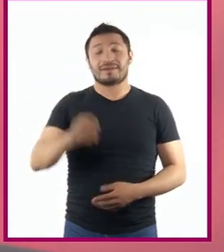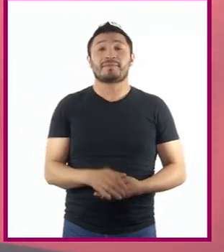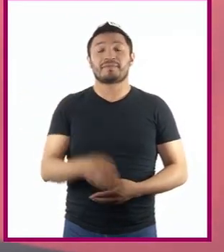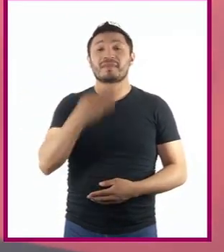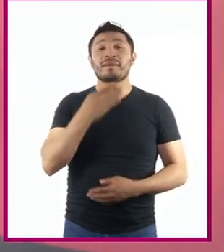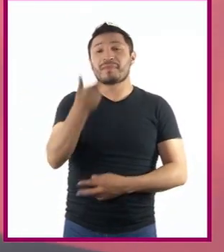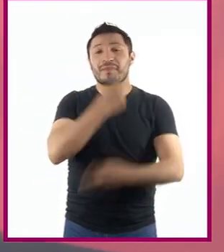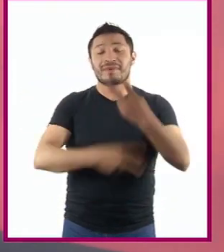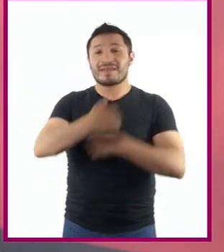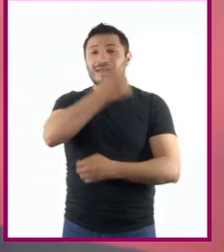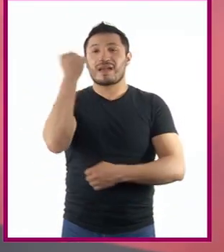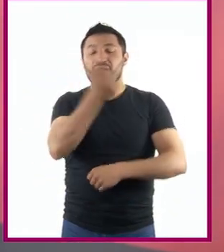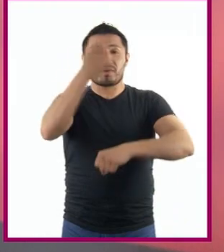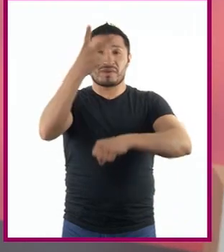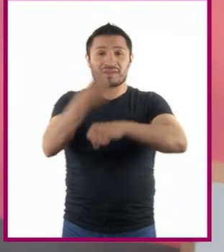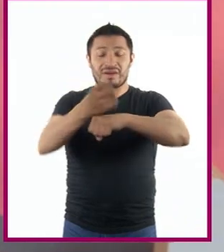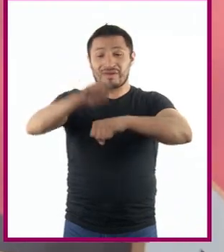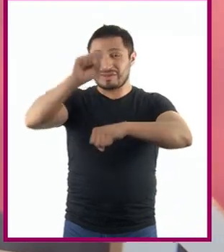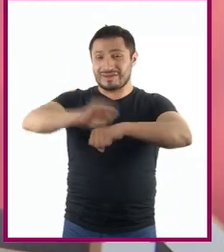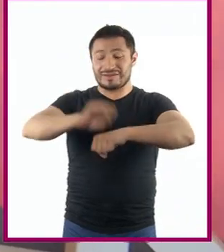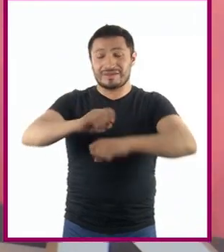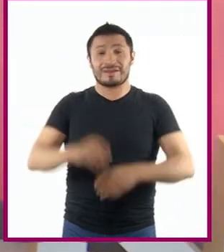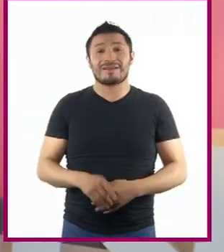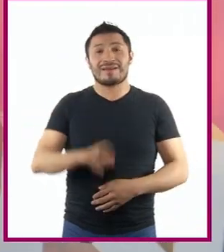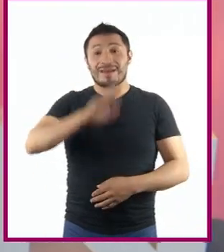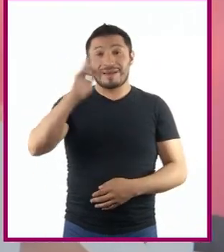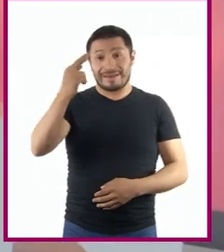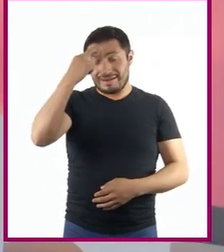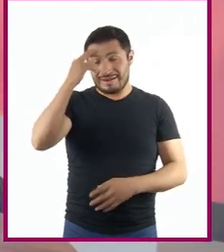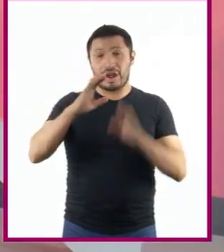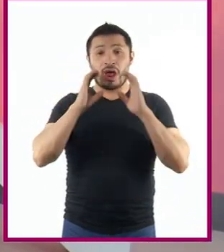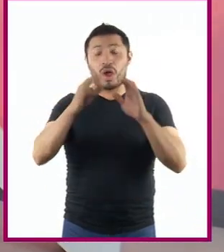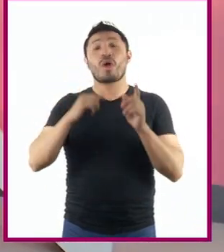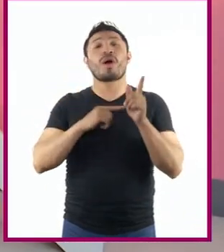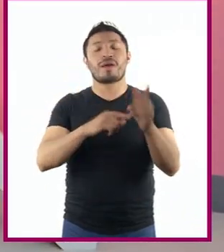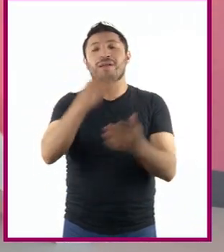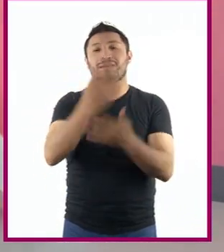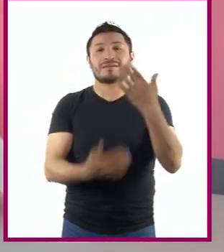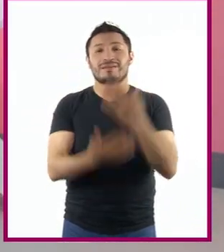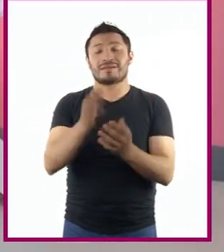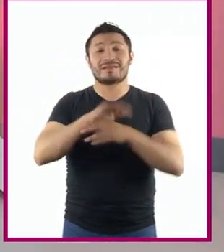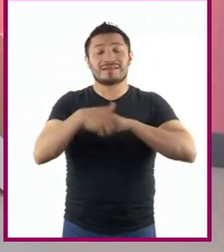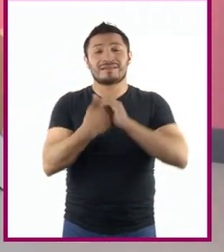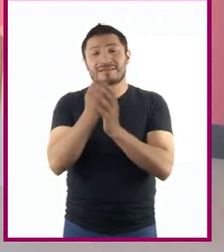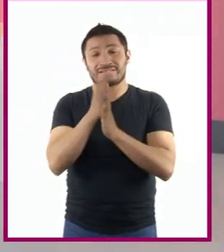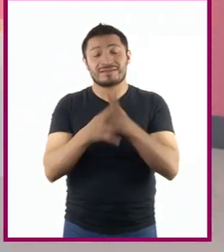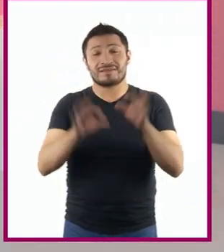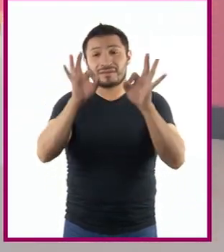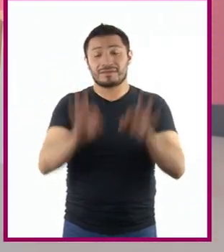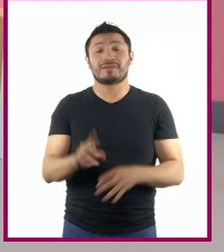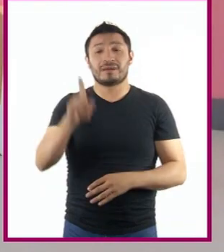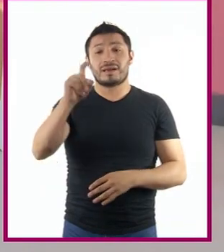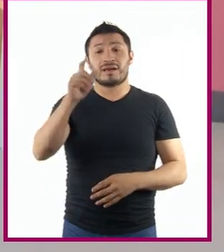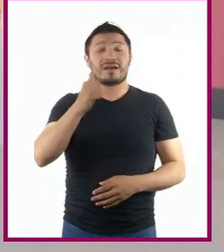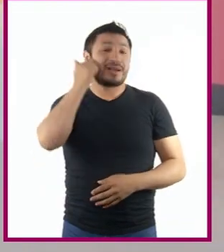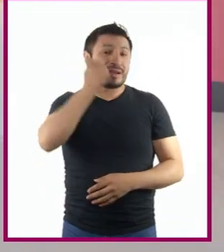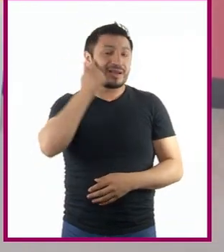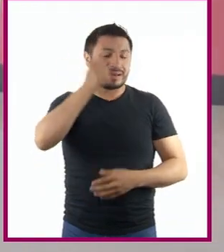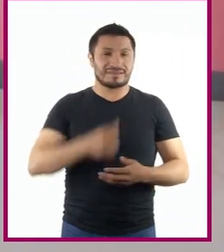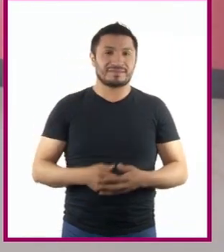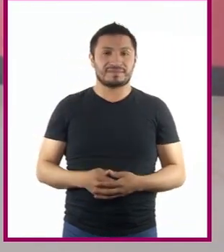secundaria. Antes de iniciar, les recuerdo que debemos seguir cuidándonos, lavando frecuentemente nuestras manos con agua y abundante